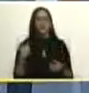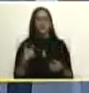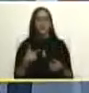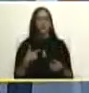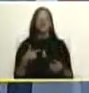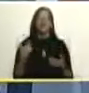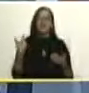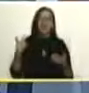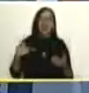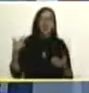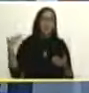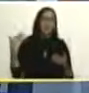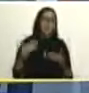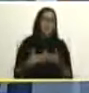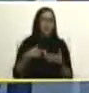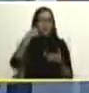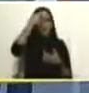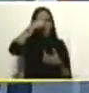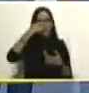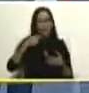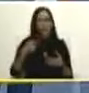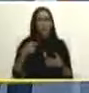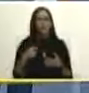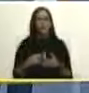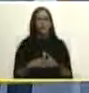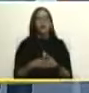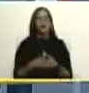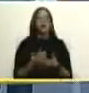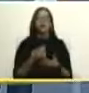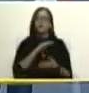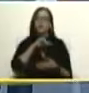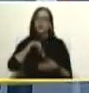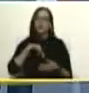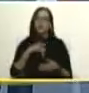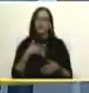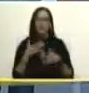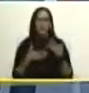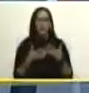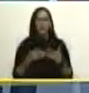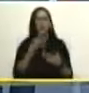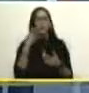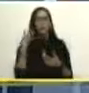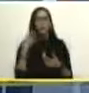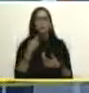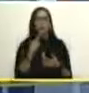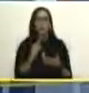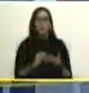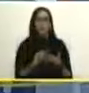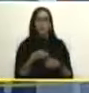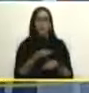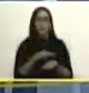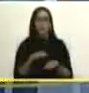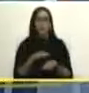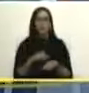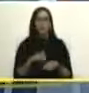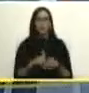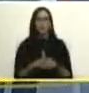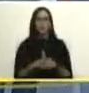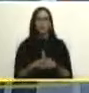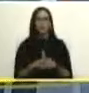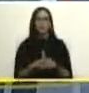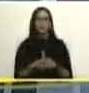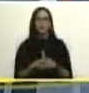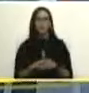ha tenido el pueblo de Ejido. Nos sentimos profundamente orgullosos. Le decía a la ministra Yelixia